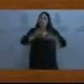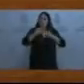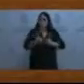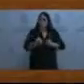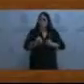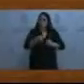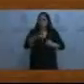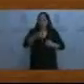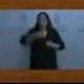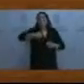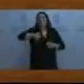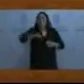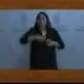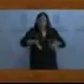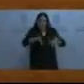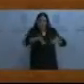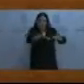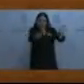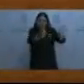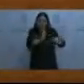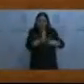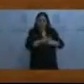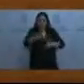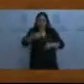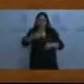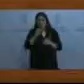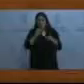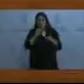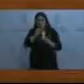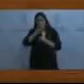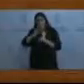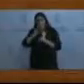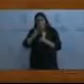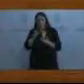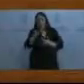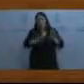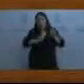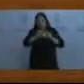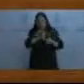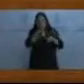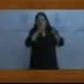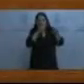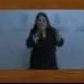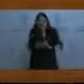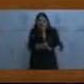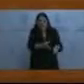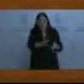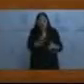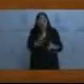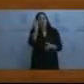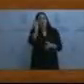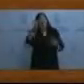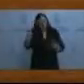del empujoncito que le tuvimos que dar aquí, trayéndolo el Partido Popular a esta Cámara, defendiendo la postura